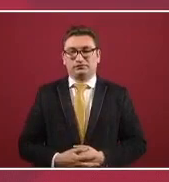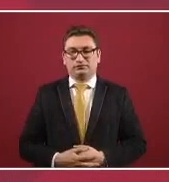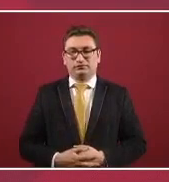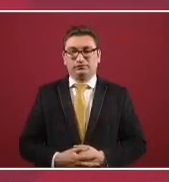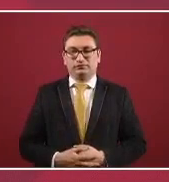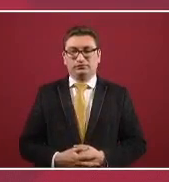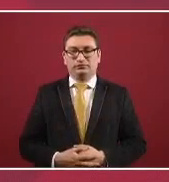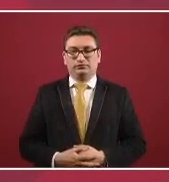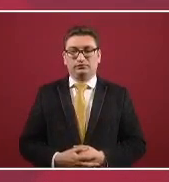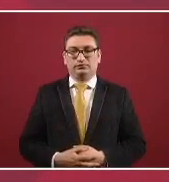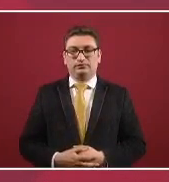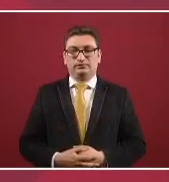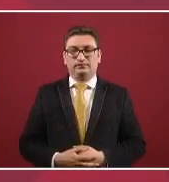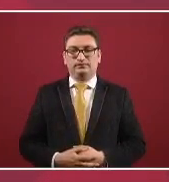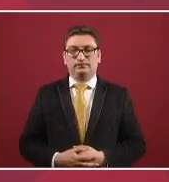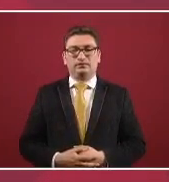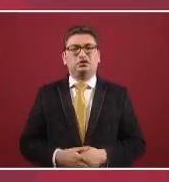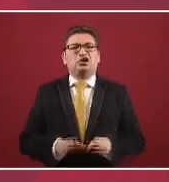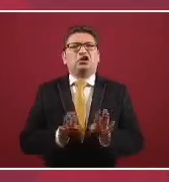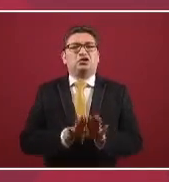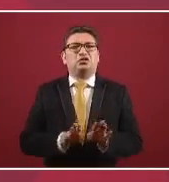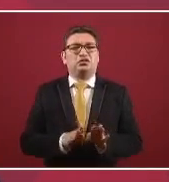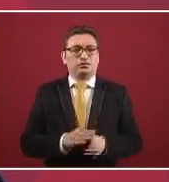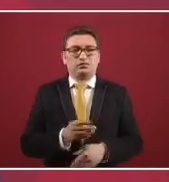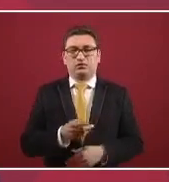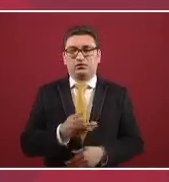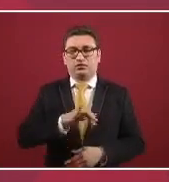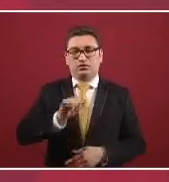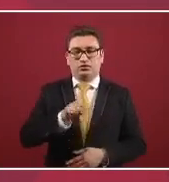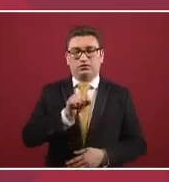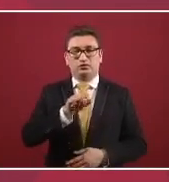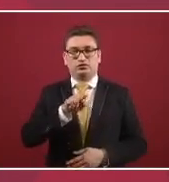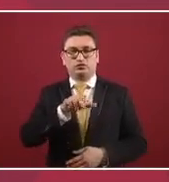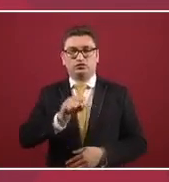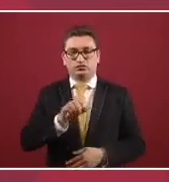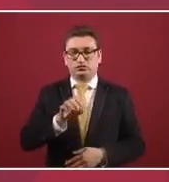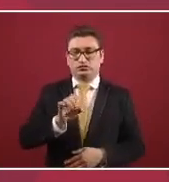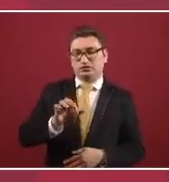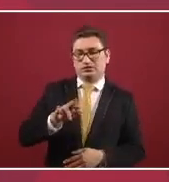O sea, ¿cómo le voy a ir a decir a Jesús Ernesto,